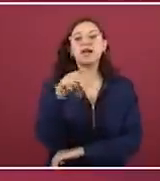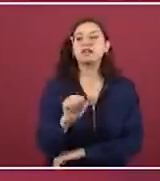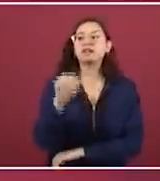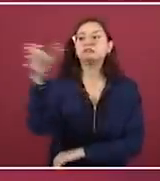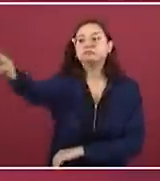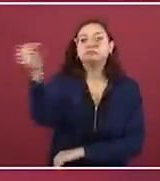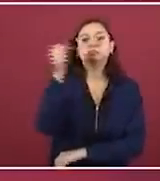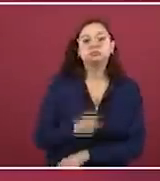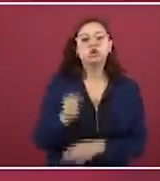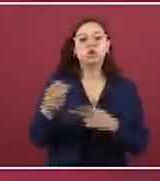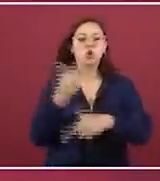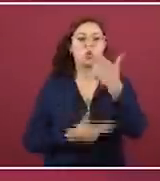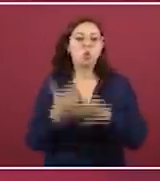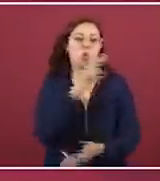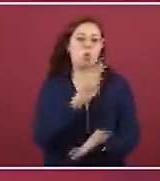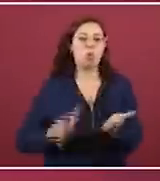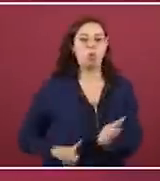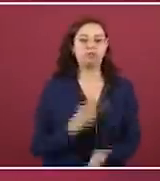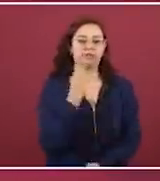Esta